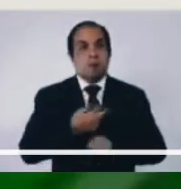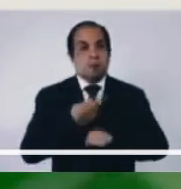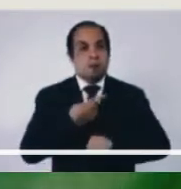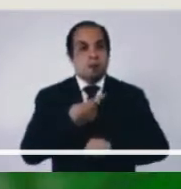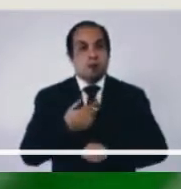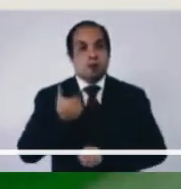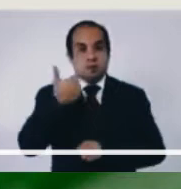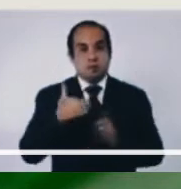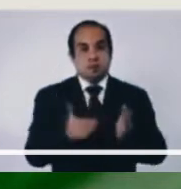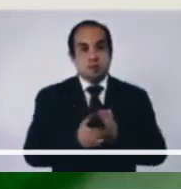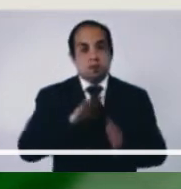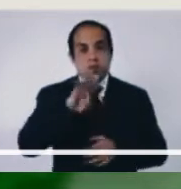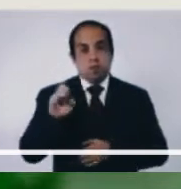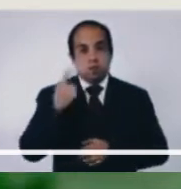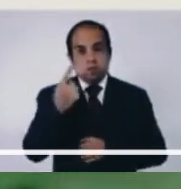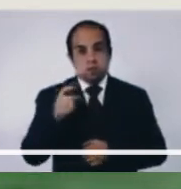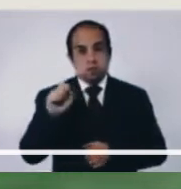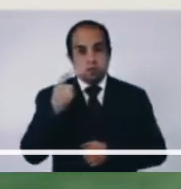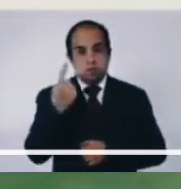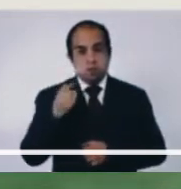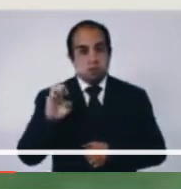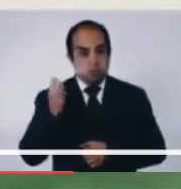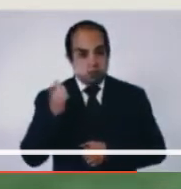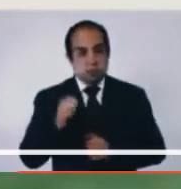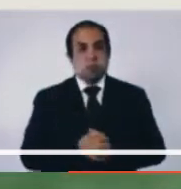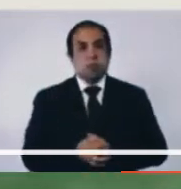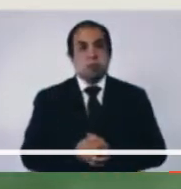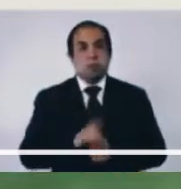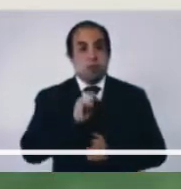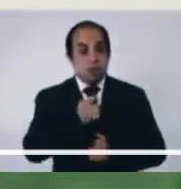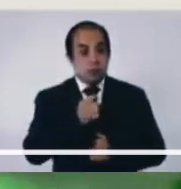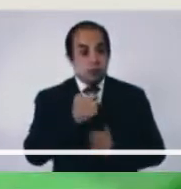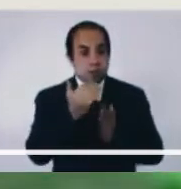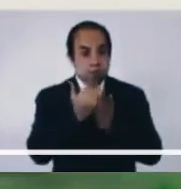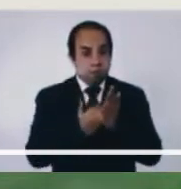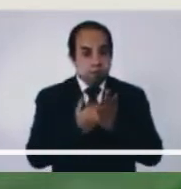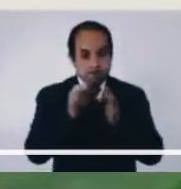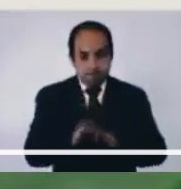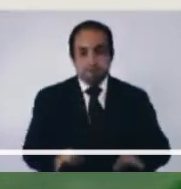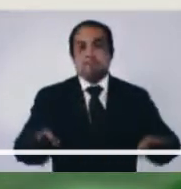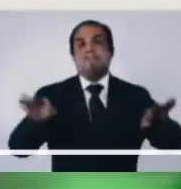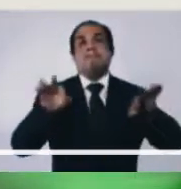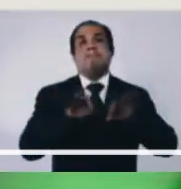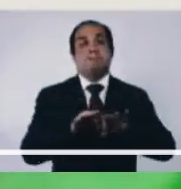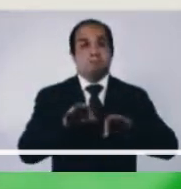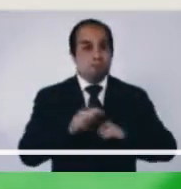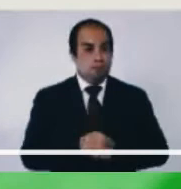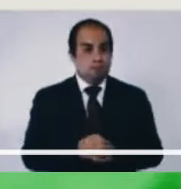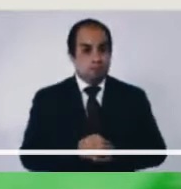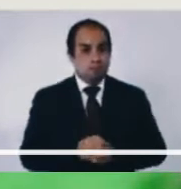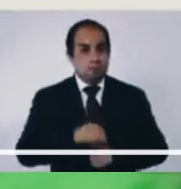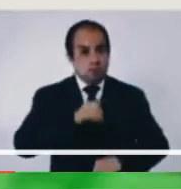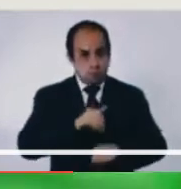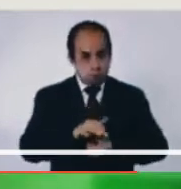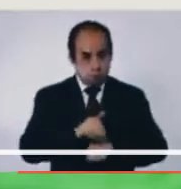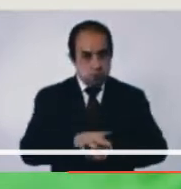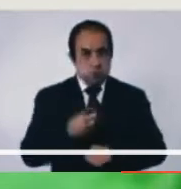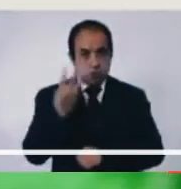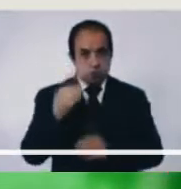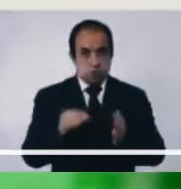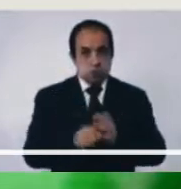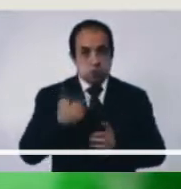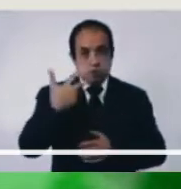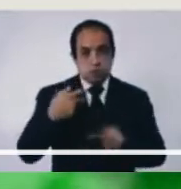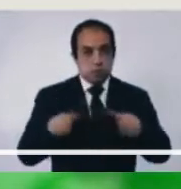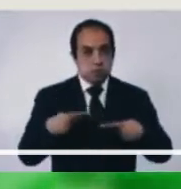fue 7.401 el 21 de enero, es decir, hemos reducido de manera muy importante este número,